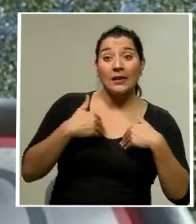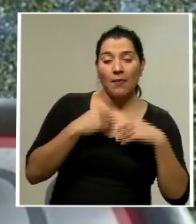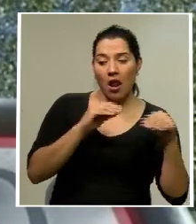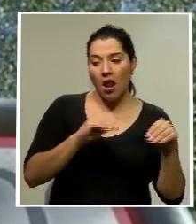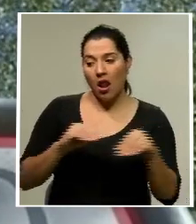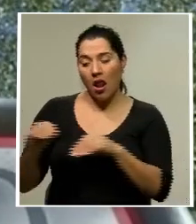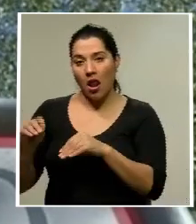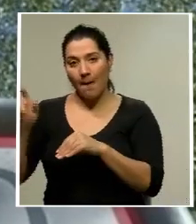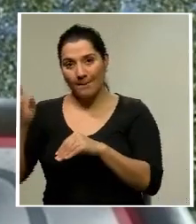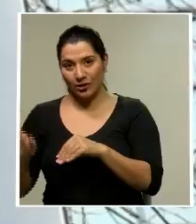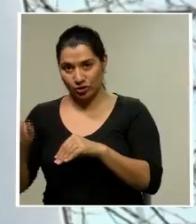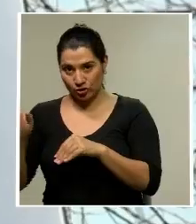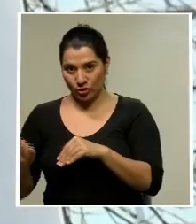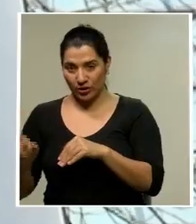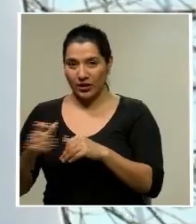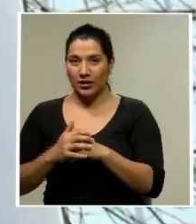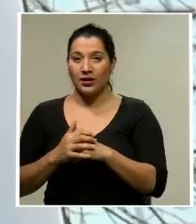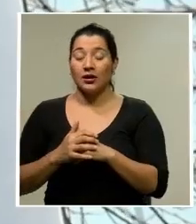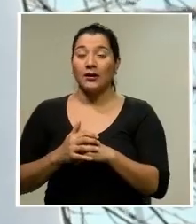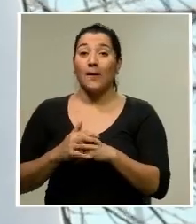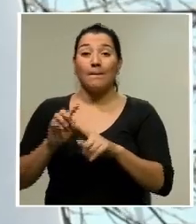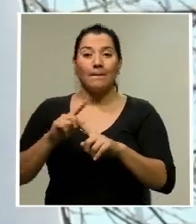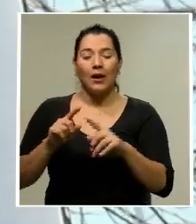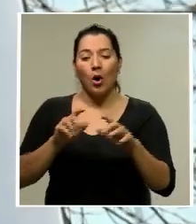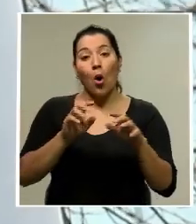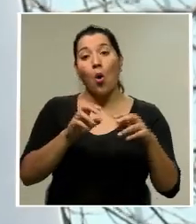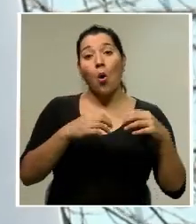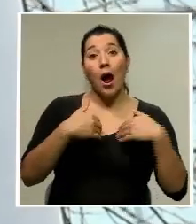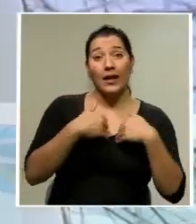de un animal intermedio, aún no identificado.